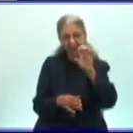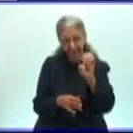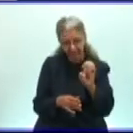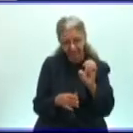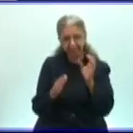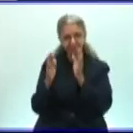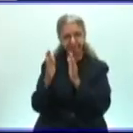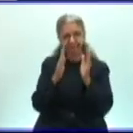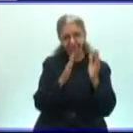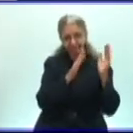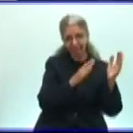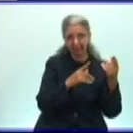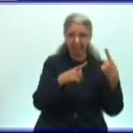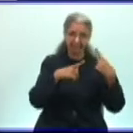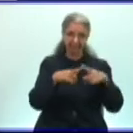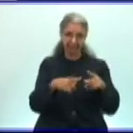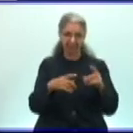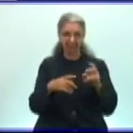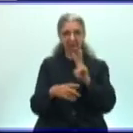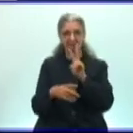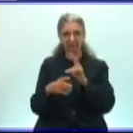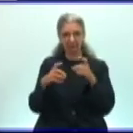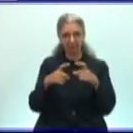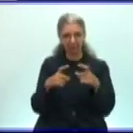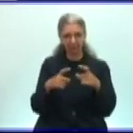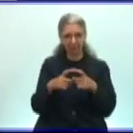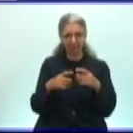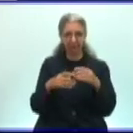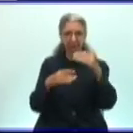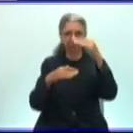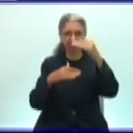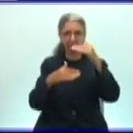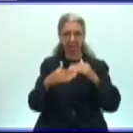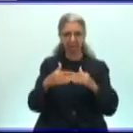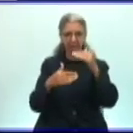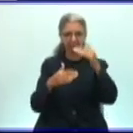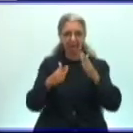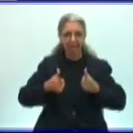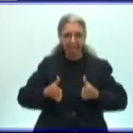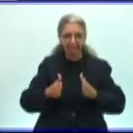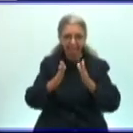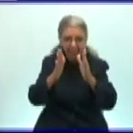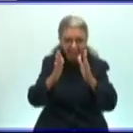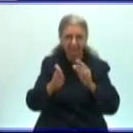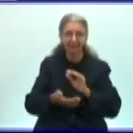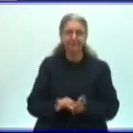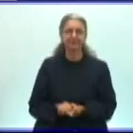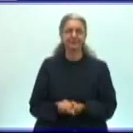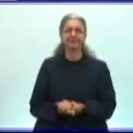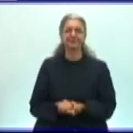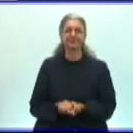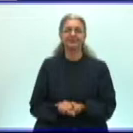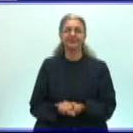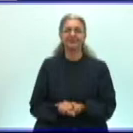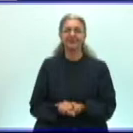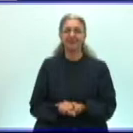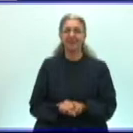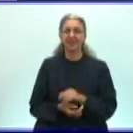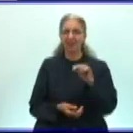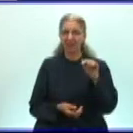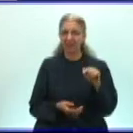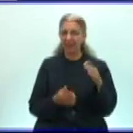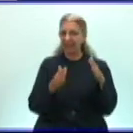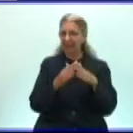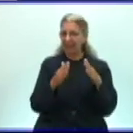serie y el voltímetro se conecta en paralelo. En nuestras